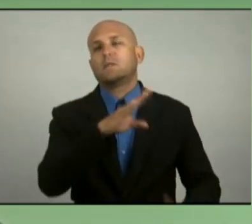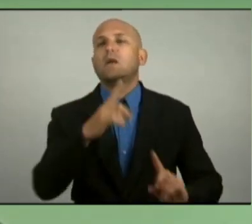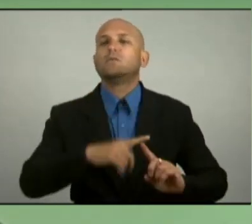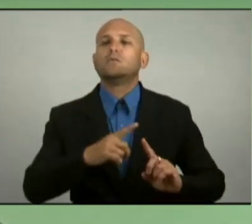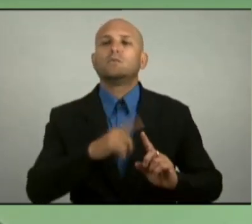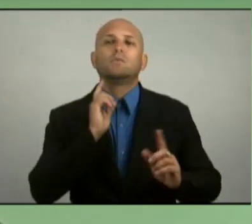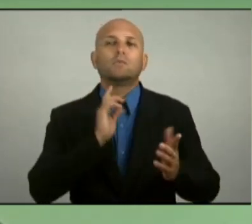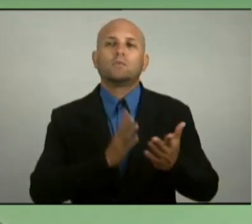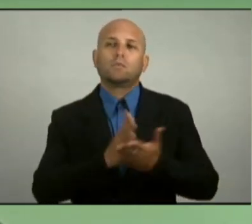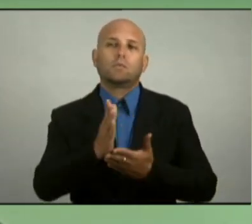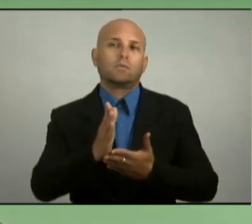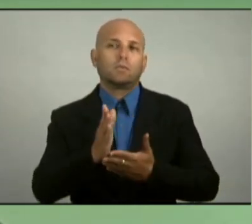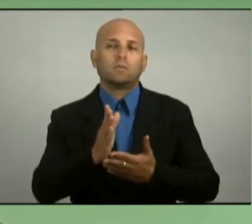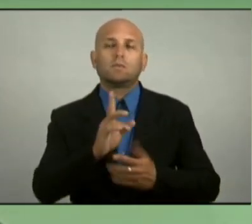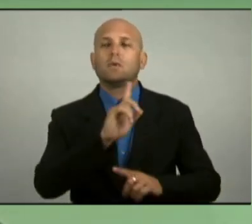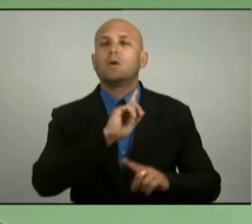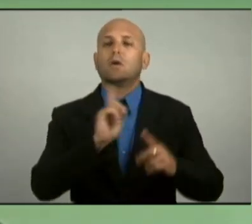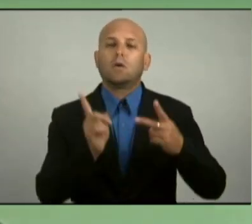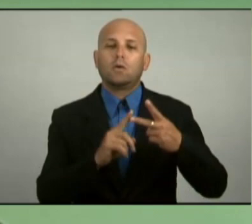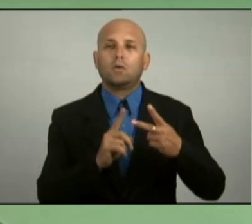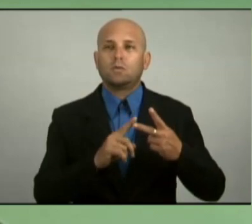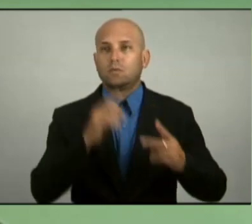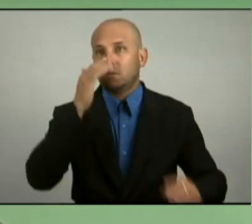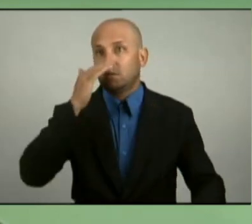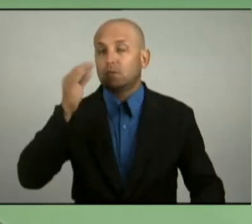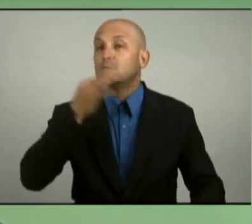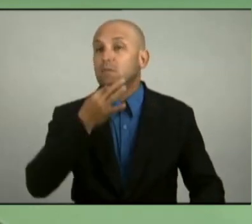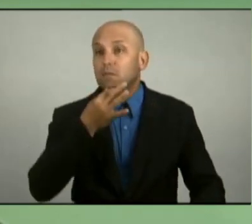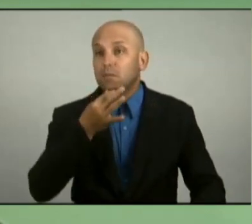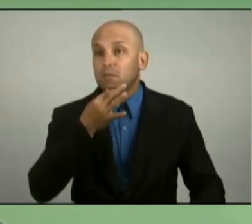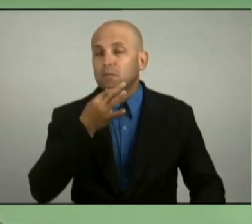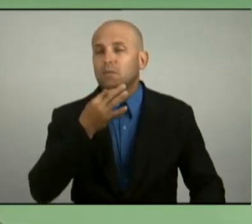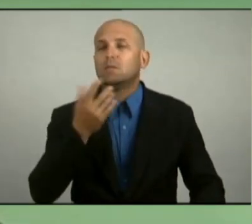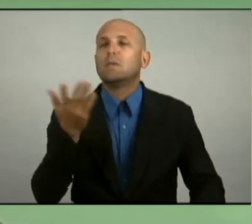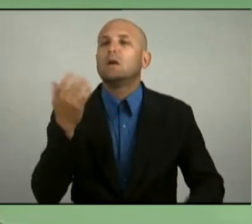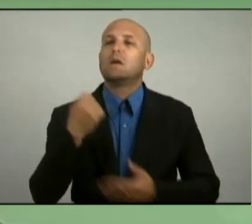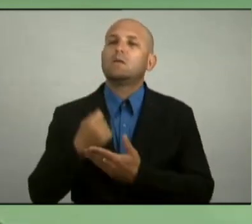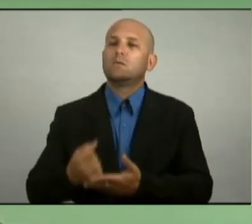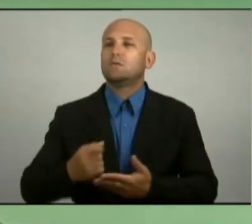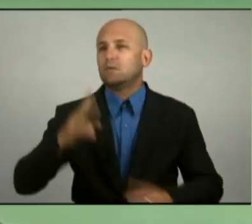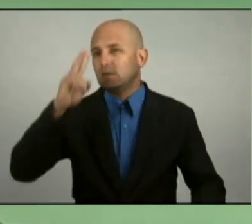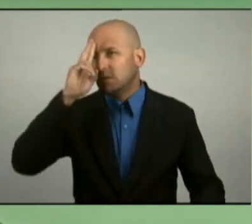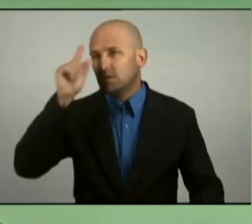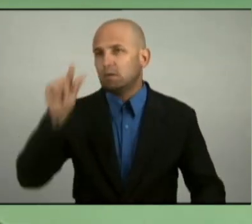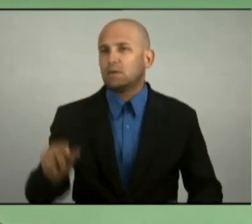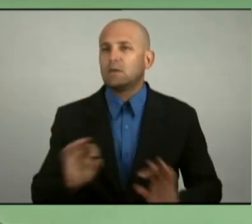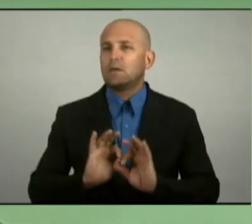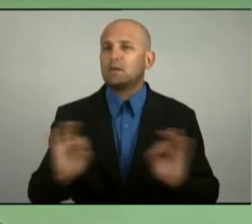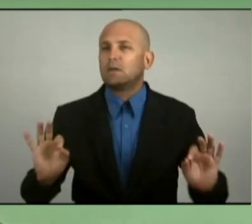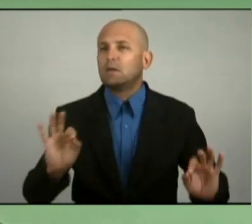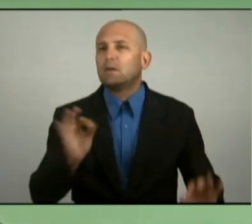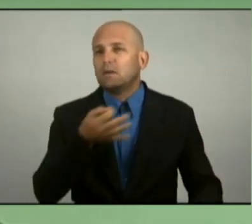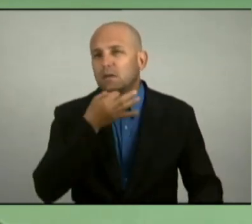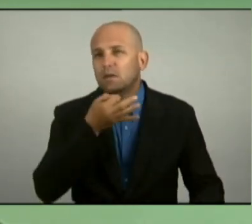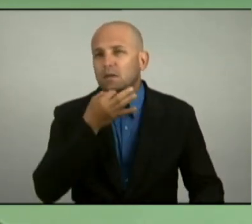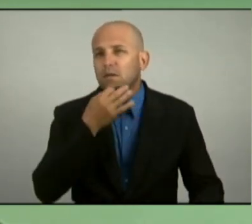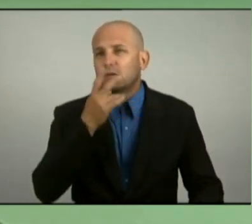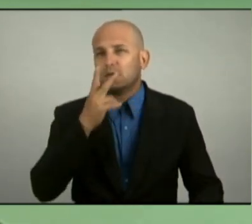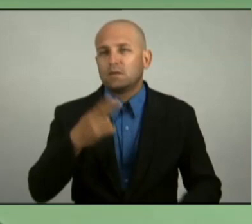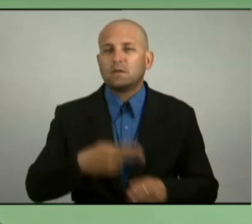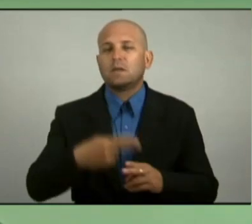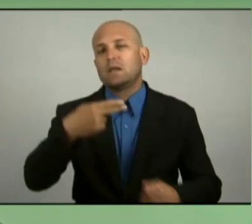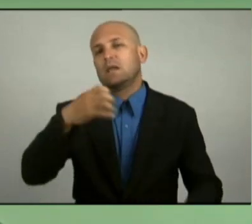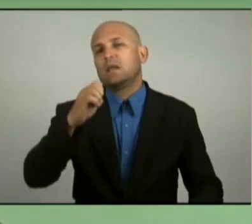eh puede partir la consulta del geriatra los geriatras Pues bueno son especialistas en esta etapa de la